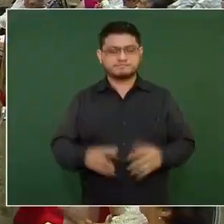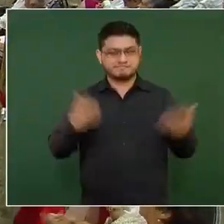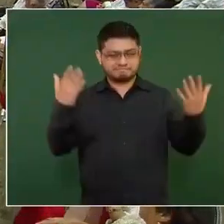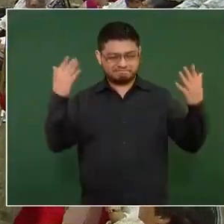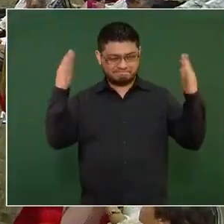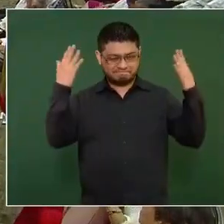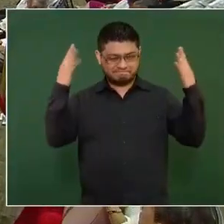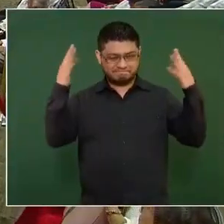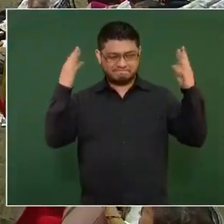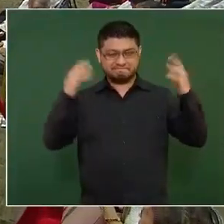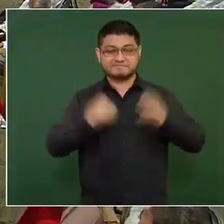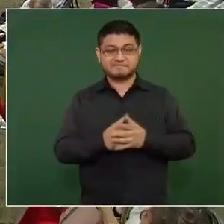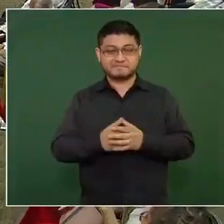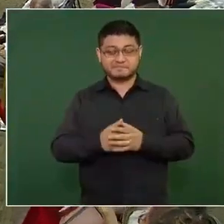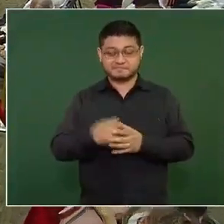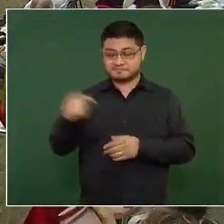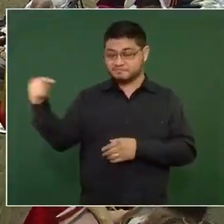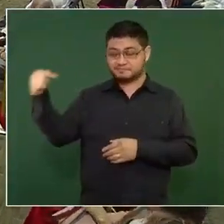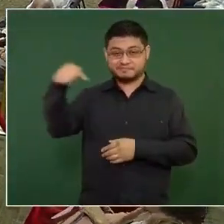Campeche,